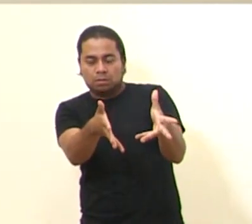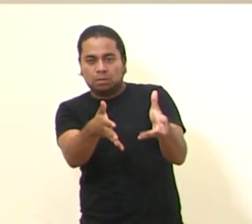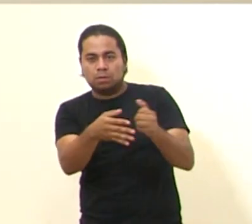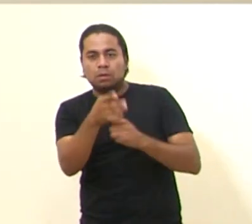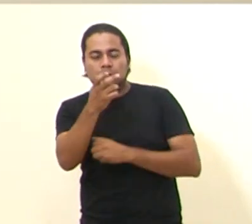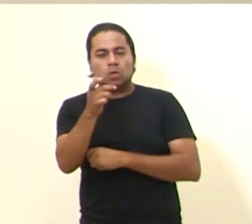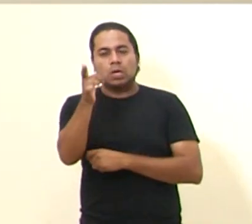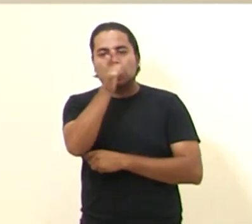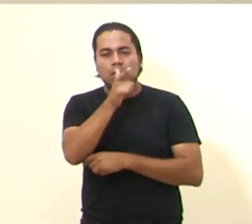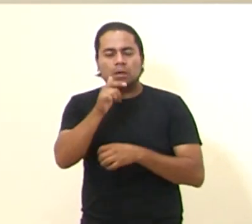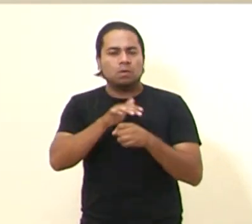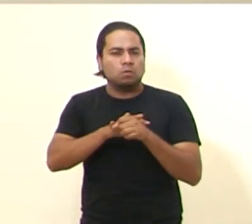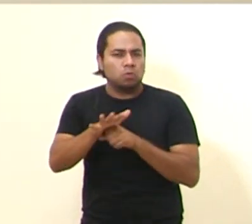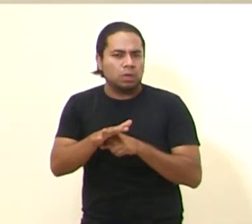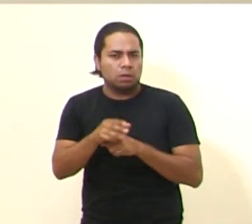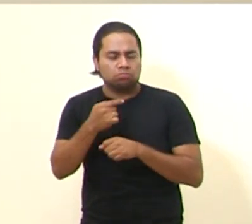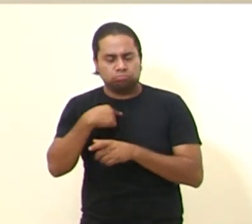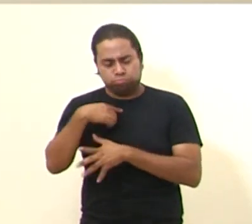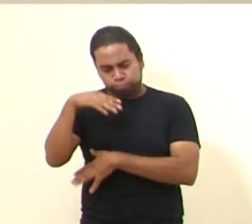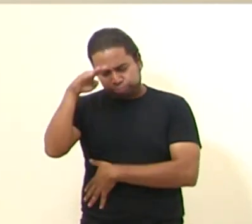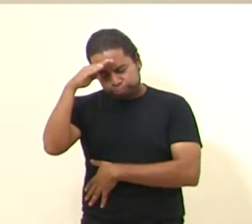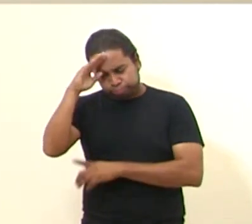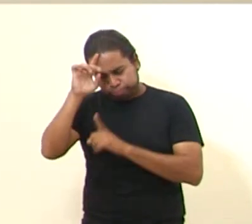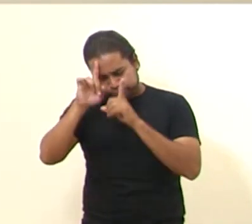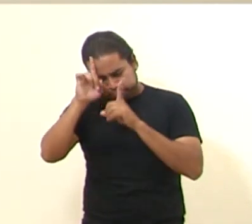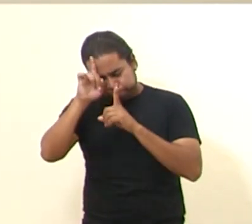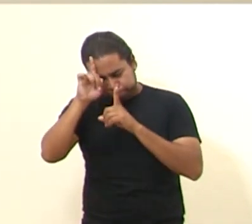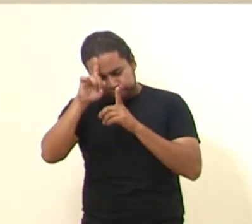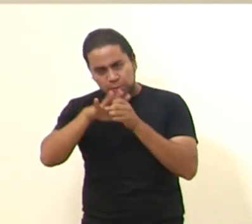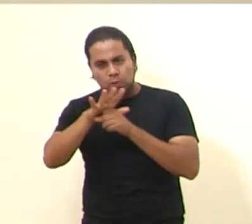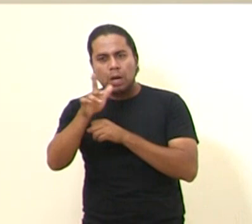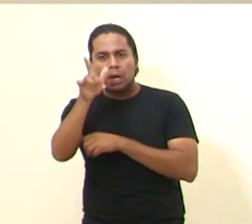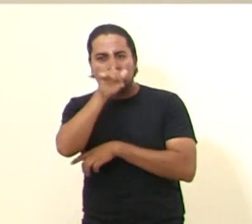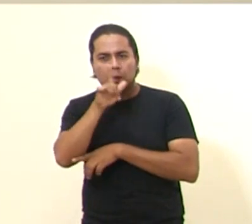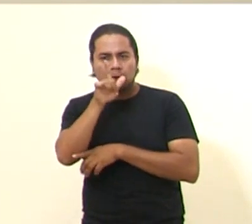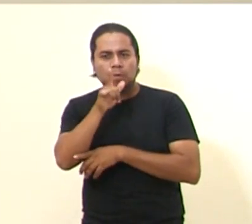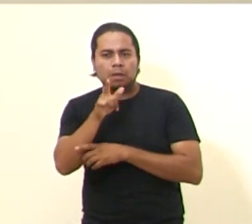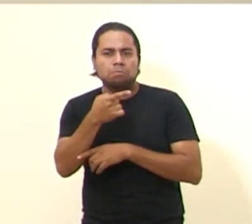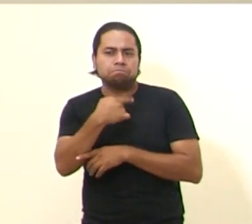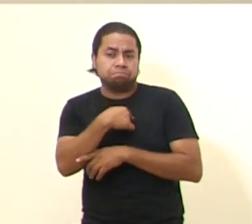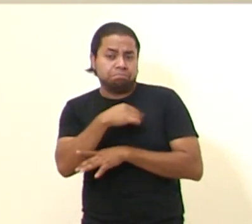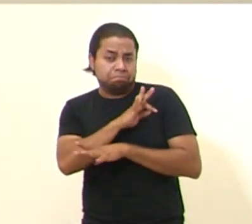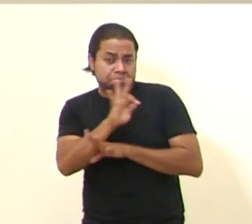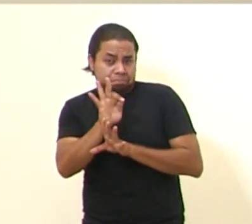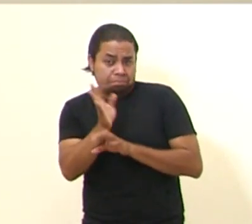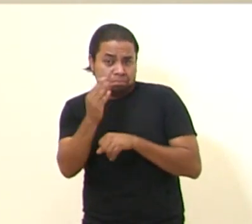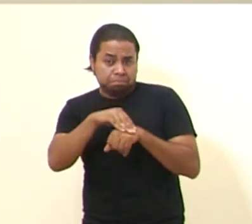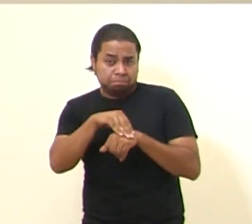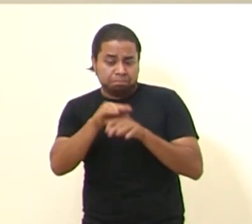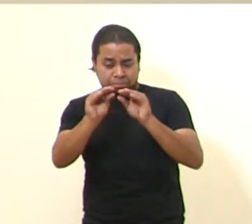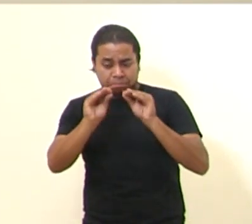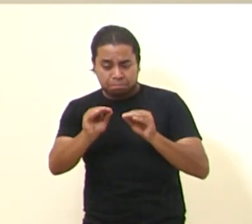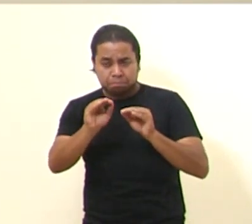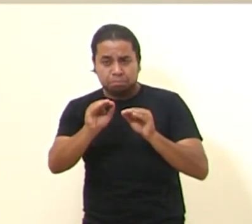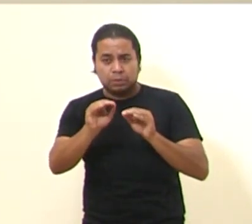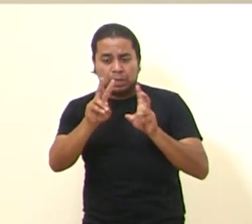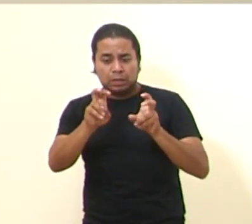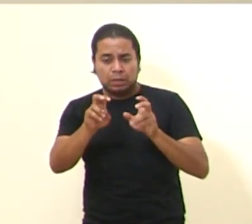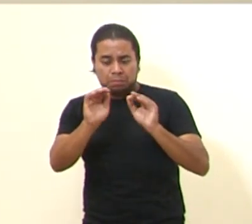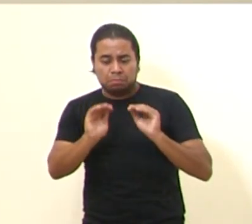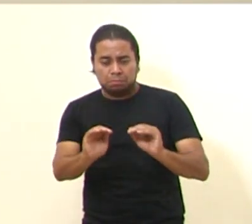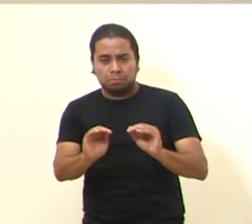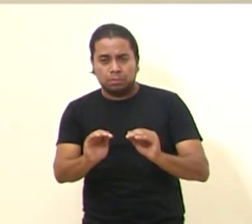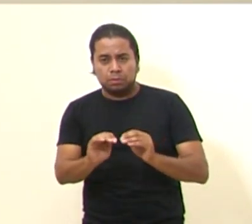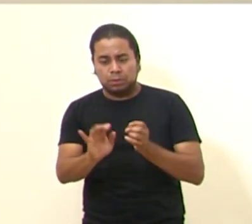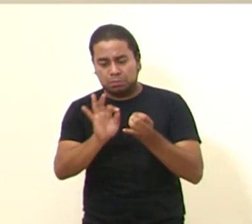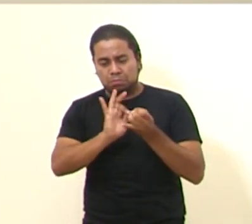es una pregunta que yo me hago. Entonces voy a abordarlo como un subtema. Y